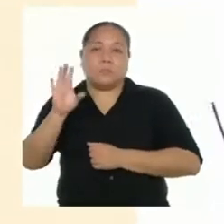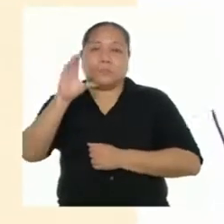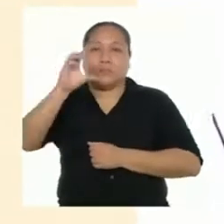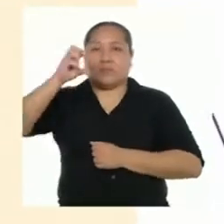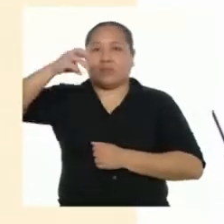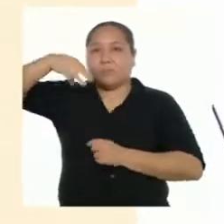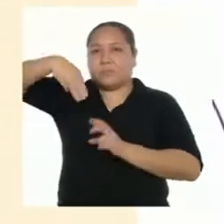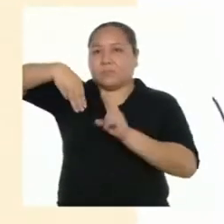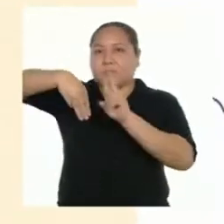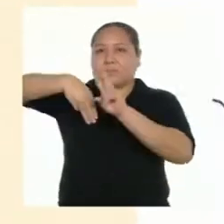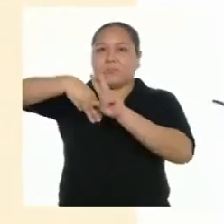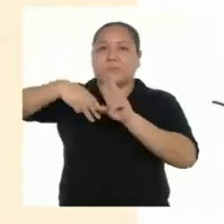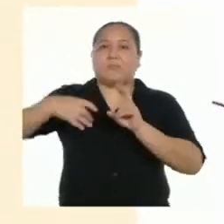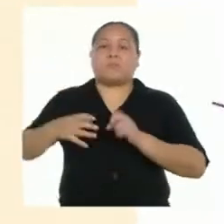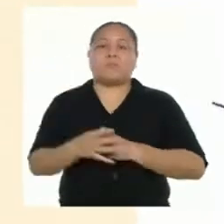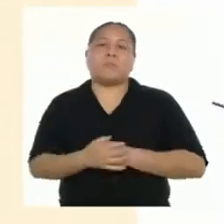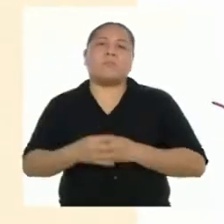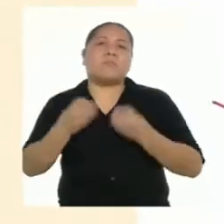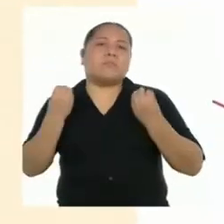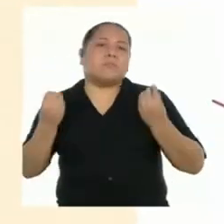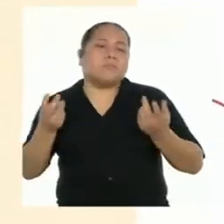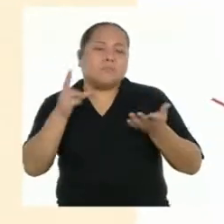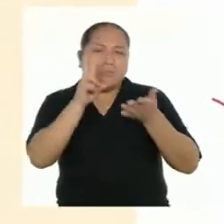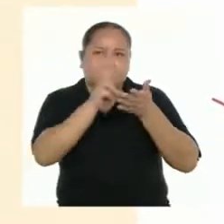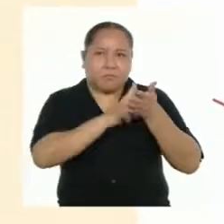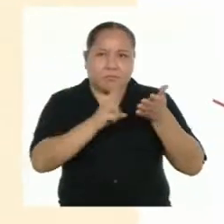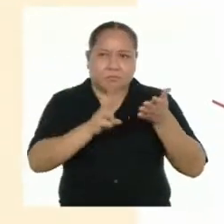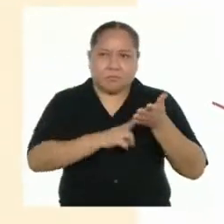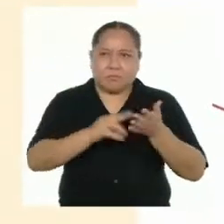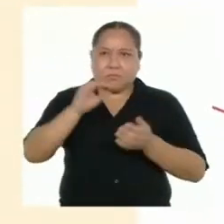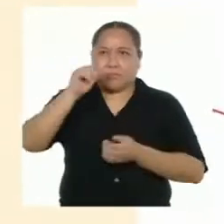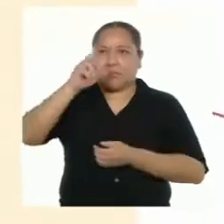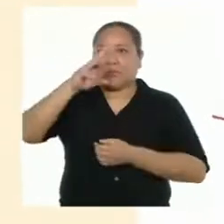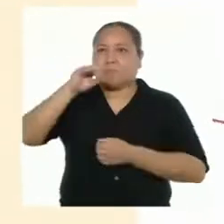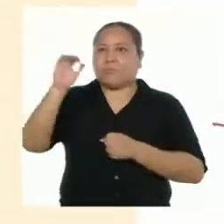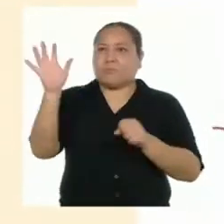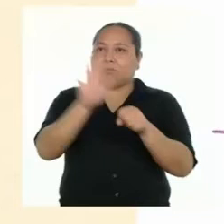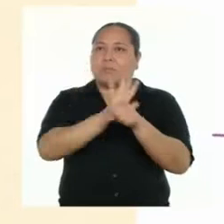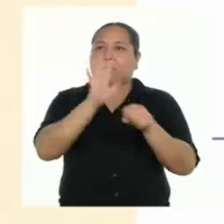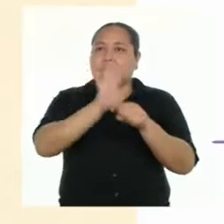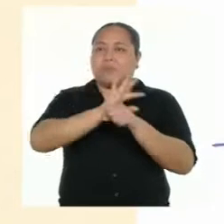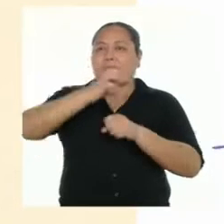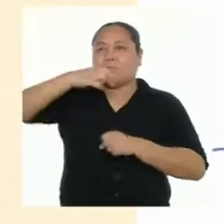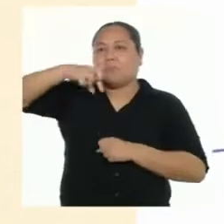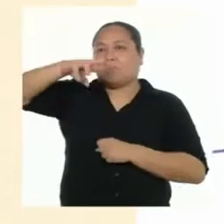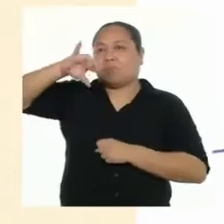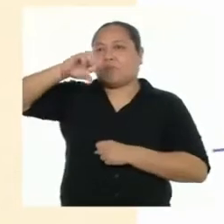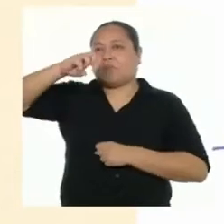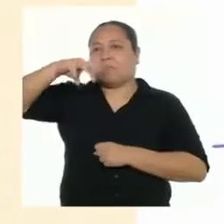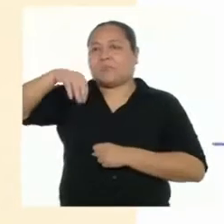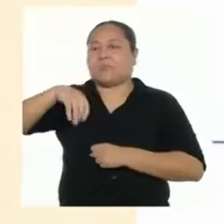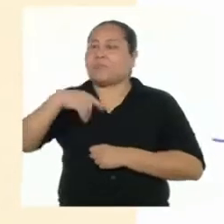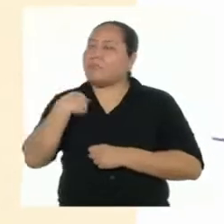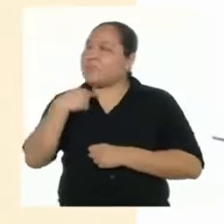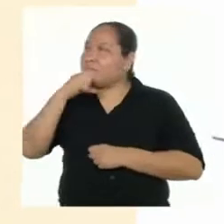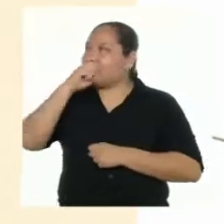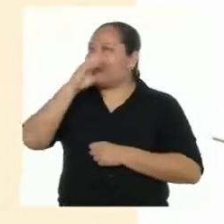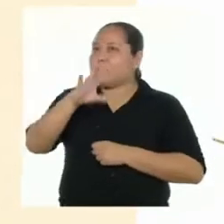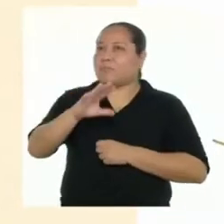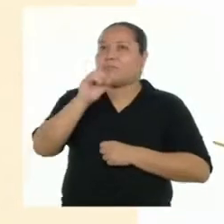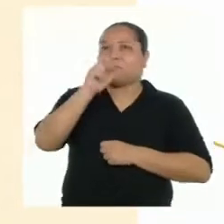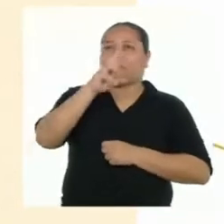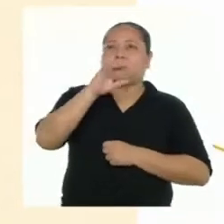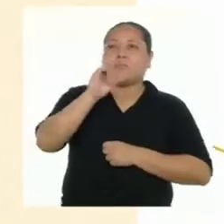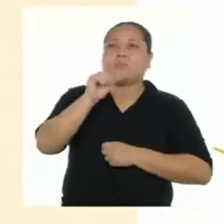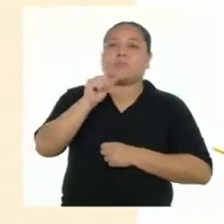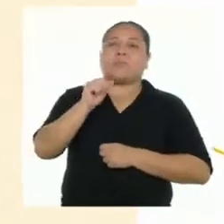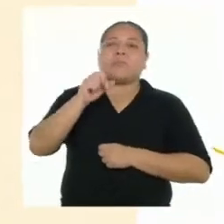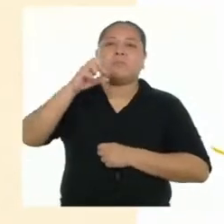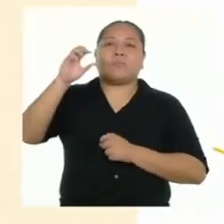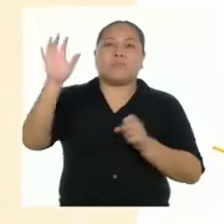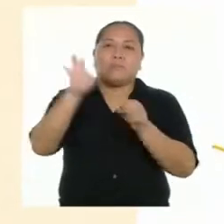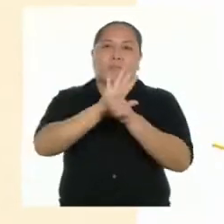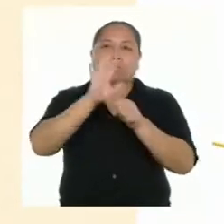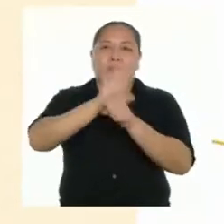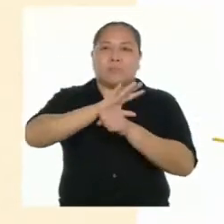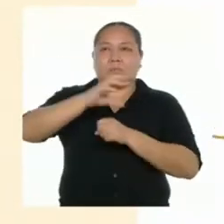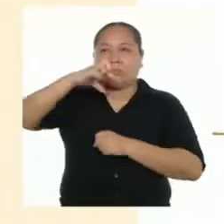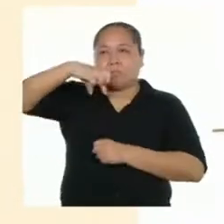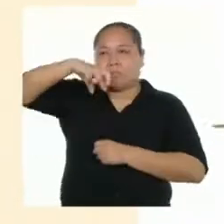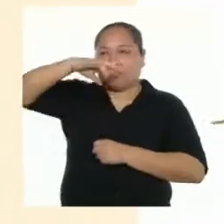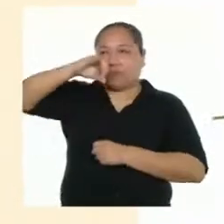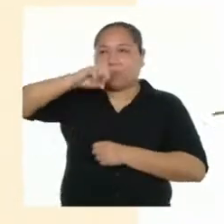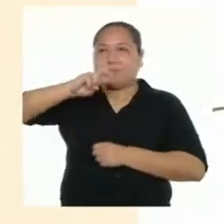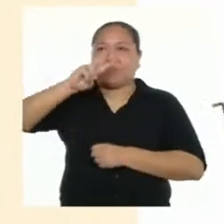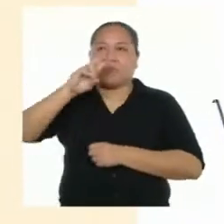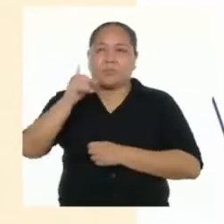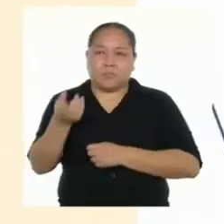2484 centímetros cuadrados. ¿Y cómo leerías el área total del prisma? Tendría que decir, el área total de este prisma es